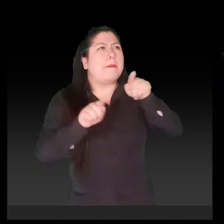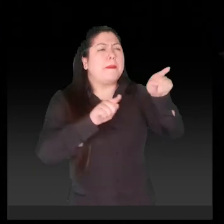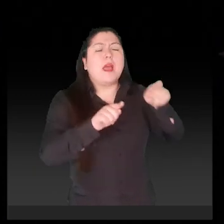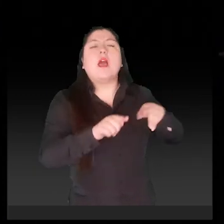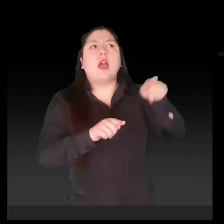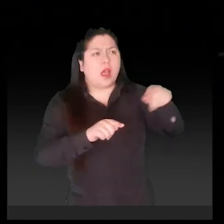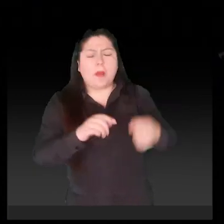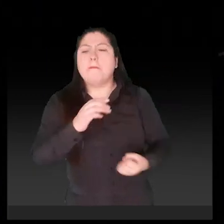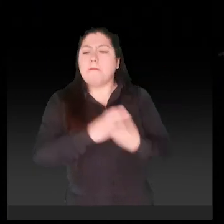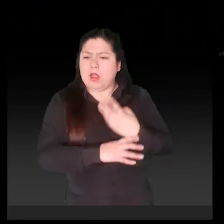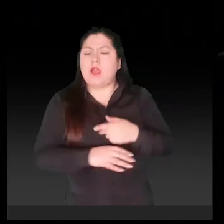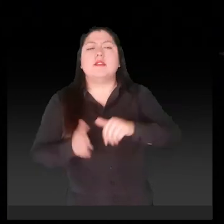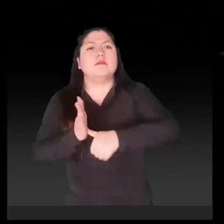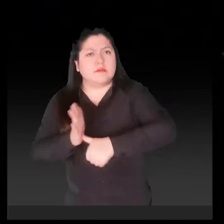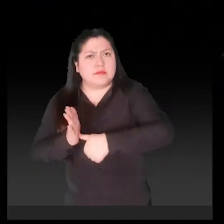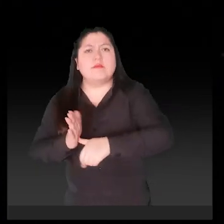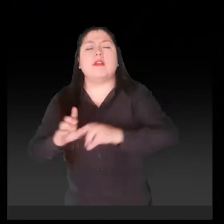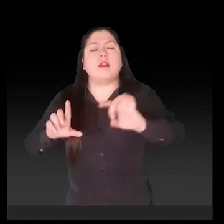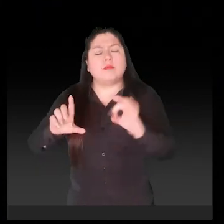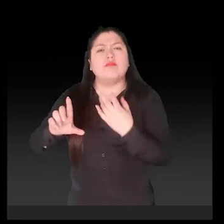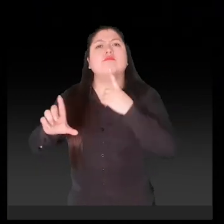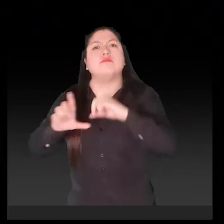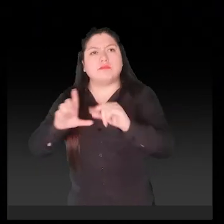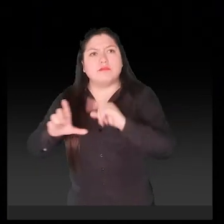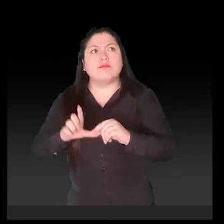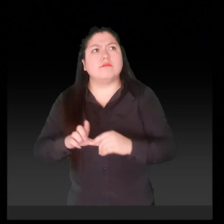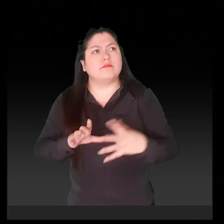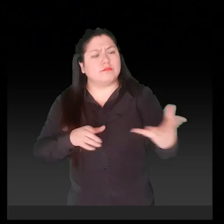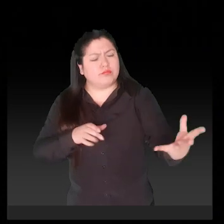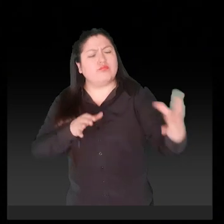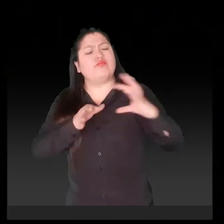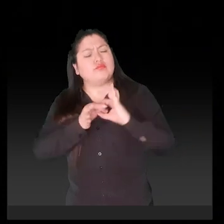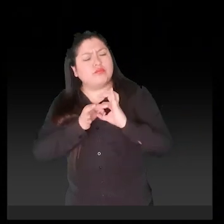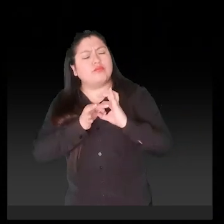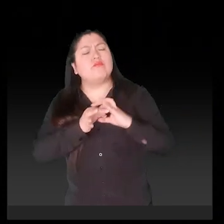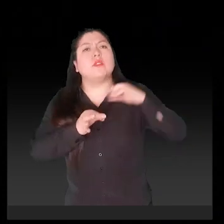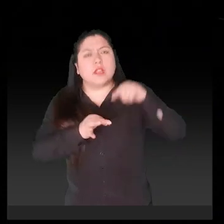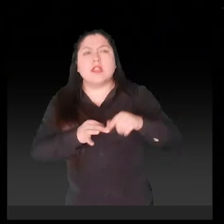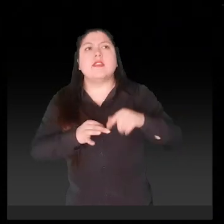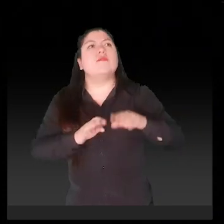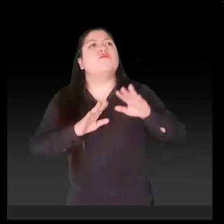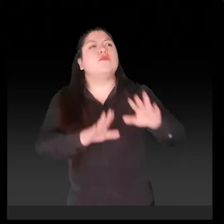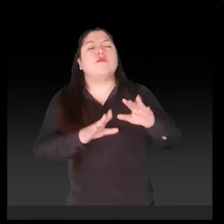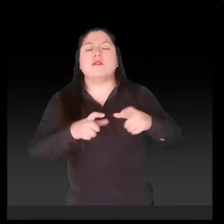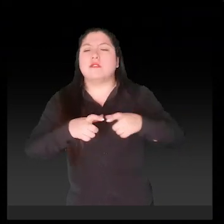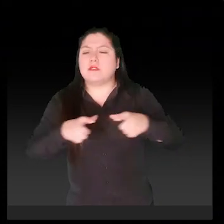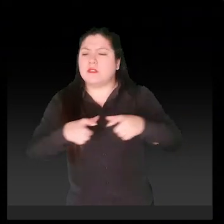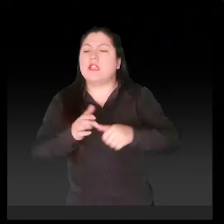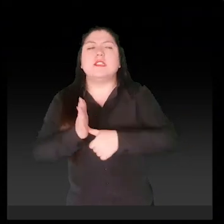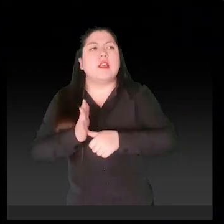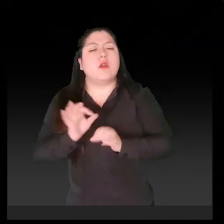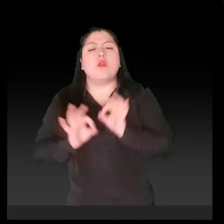operar en tiempo real. Para ellos también hay el espacio en la registraduría para hacer este tipo de identificación. La base de datos está